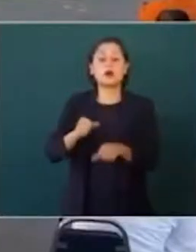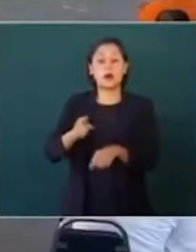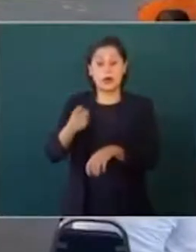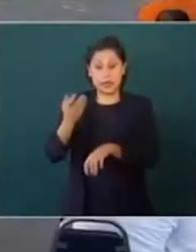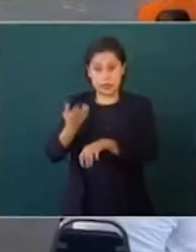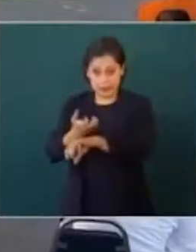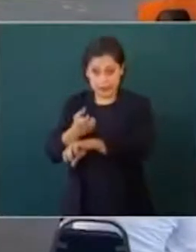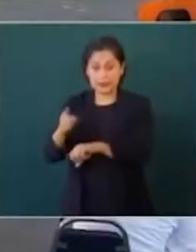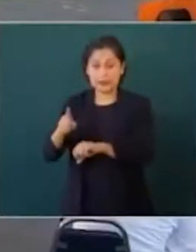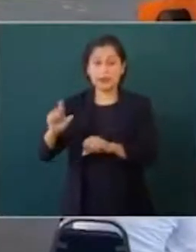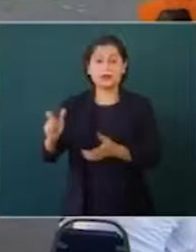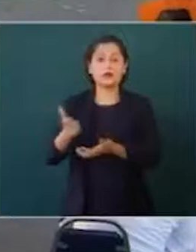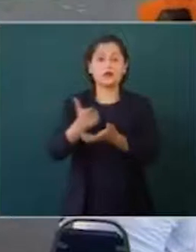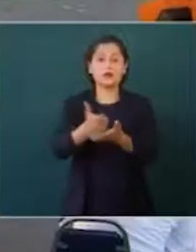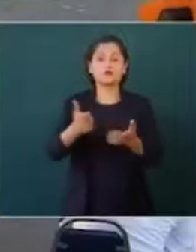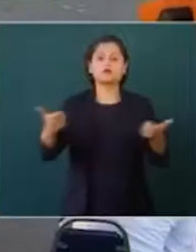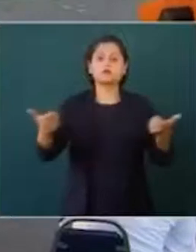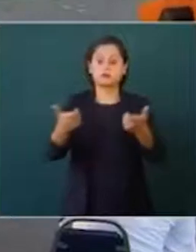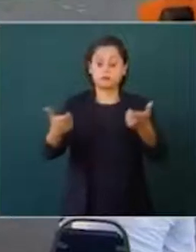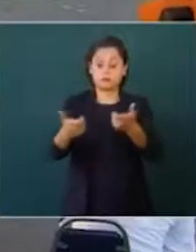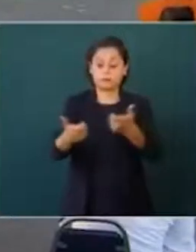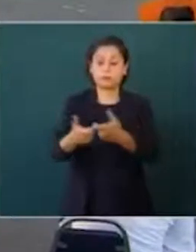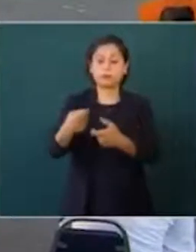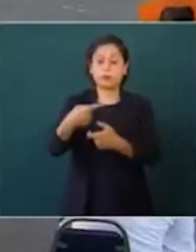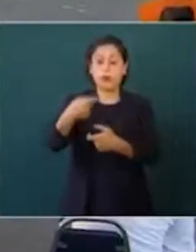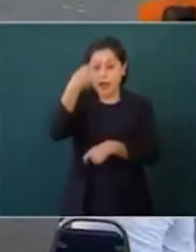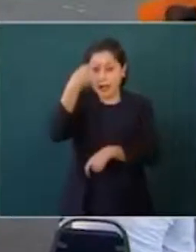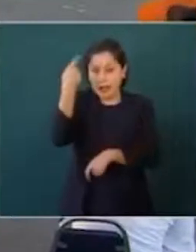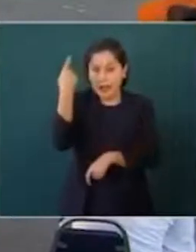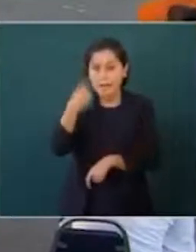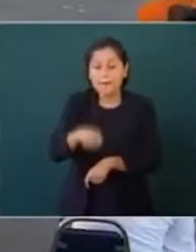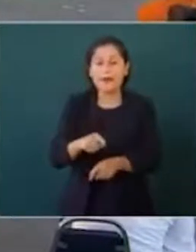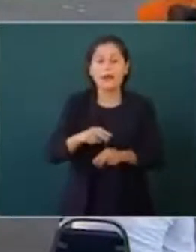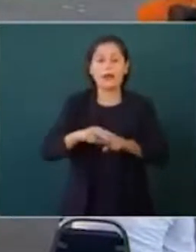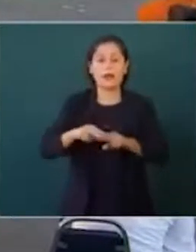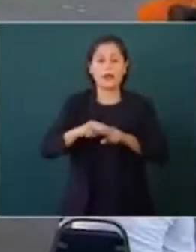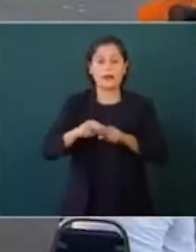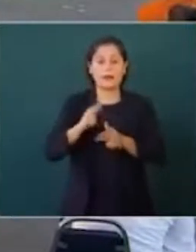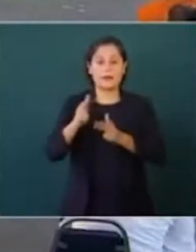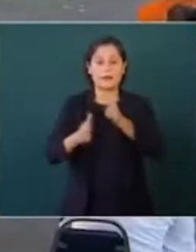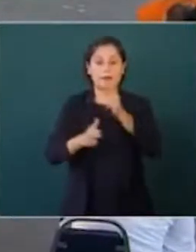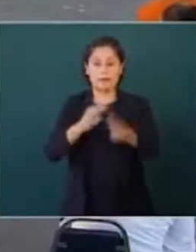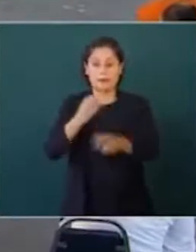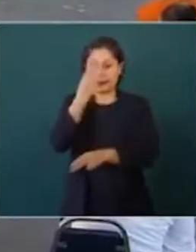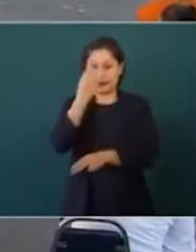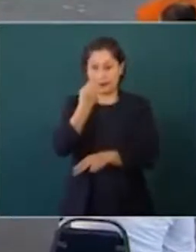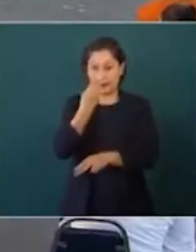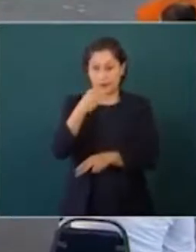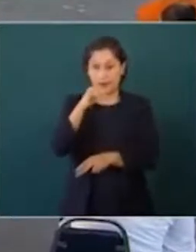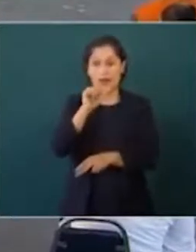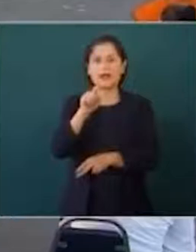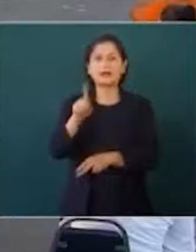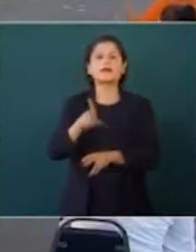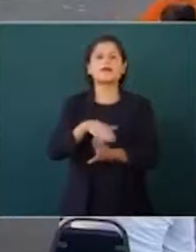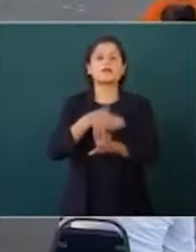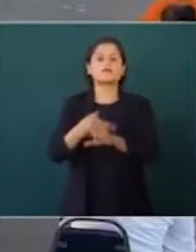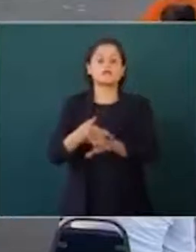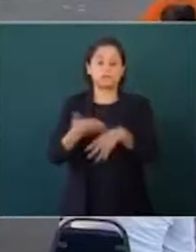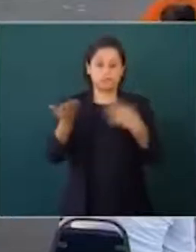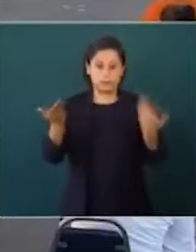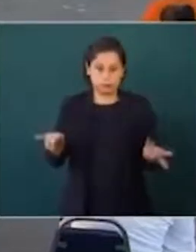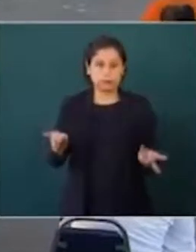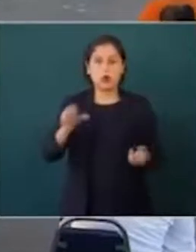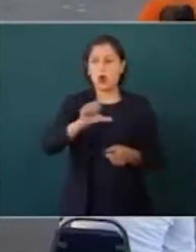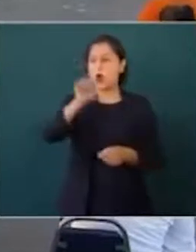Estos fondos son sólo para el tema del Tren Maya, reciben, estas más organizaciones pueden recibir otros fondos para otras causas, otros